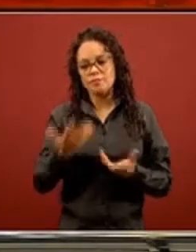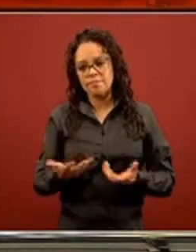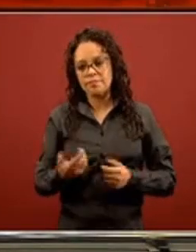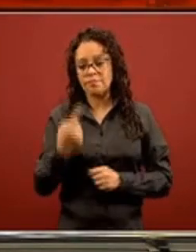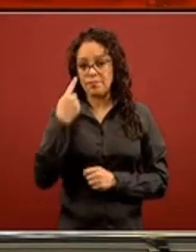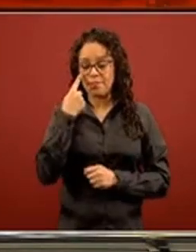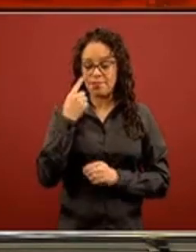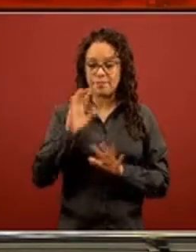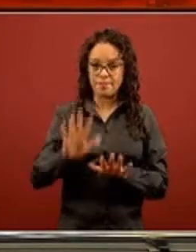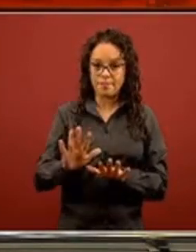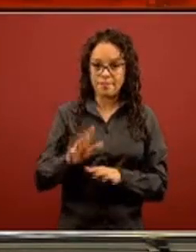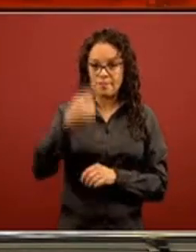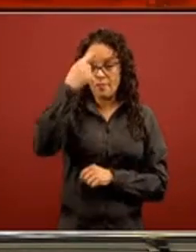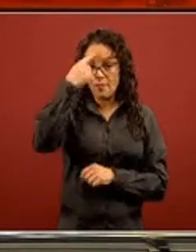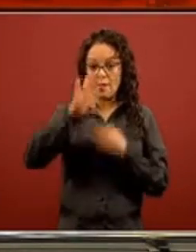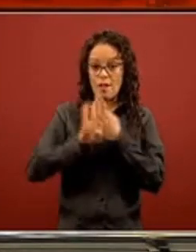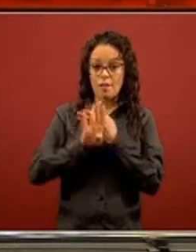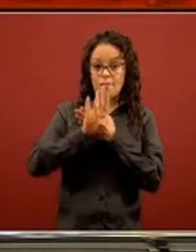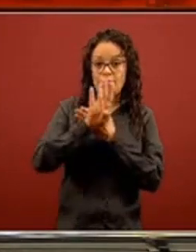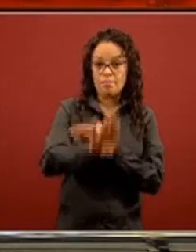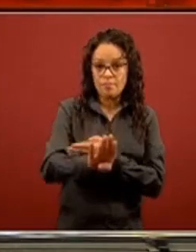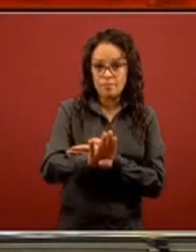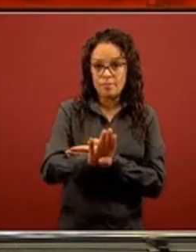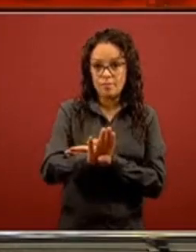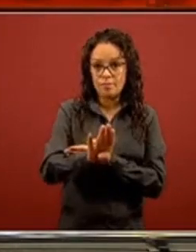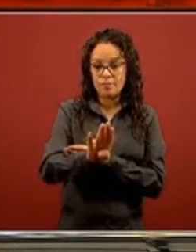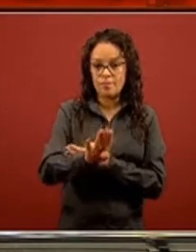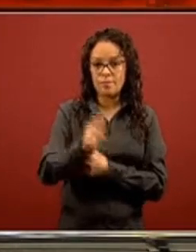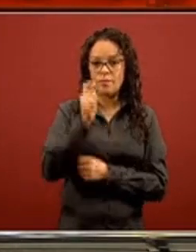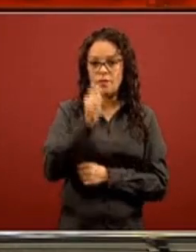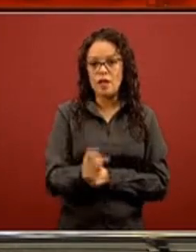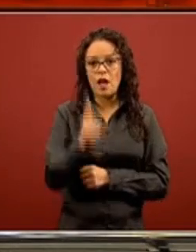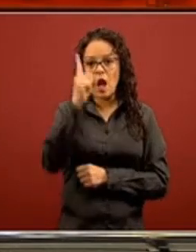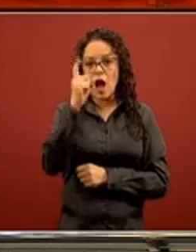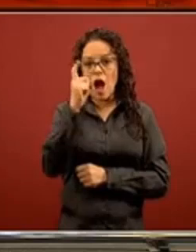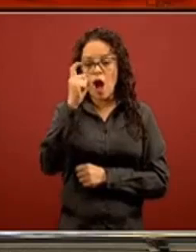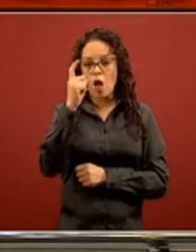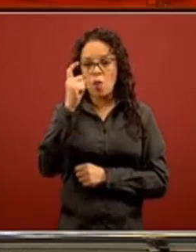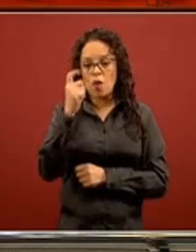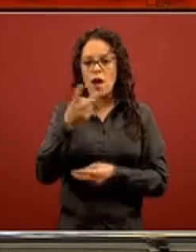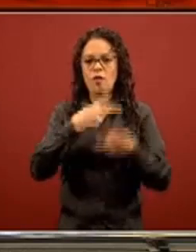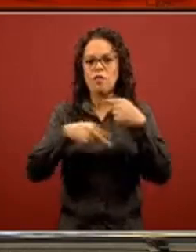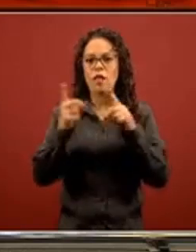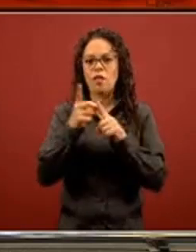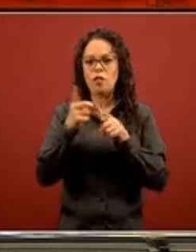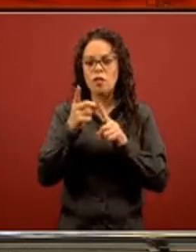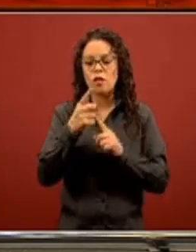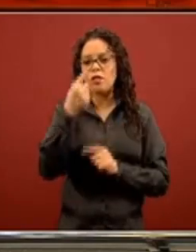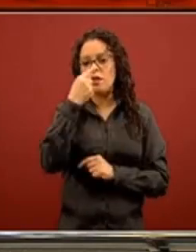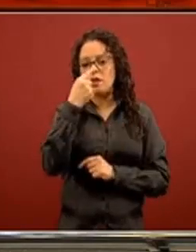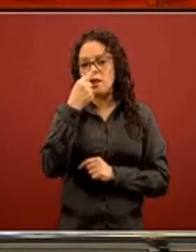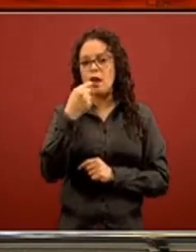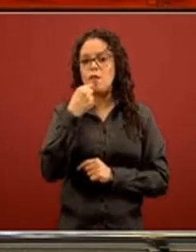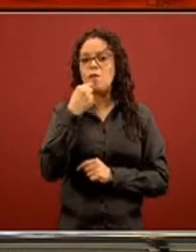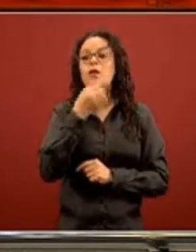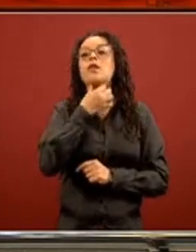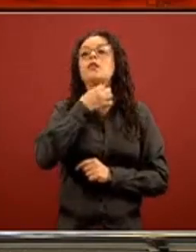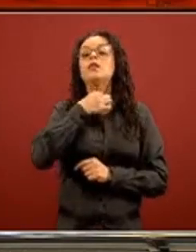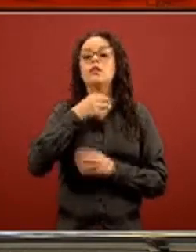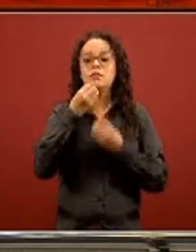de las partículas líquidas que provienen de las secreciones de la nariz, de la boca, de la faringe y que hemos comentado